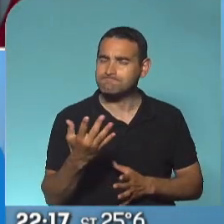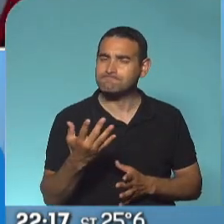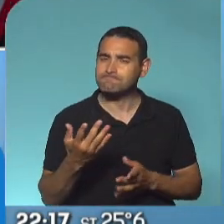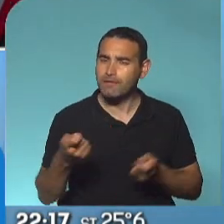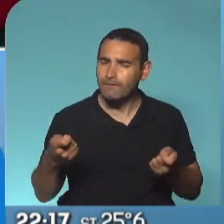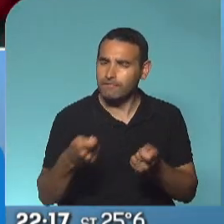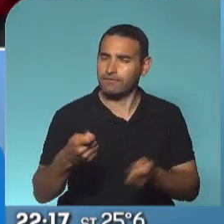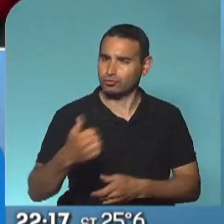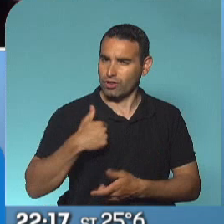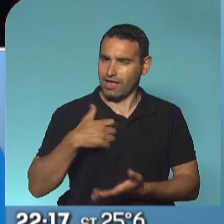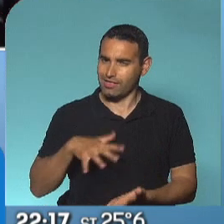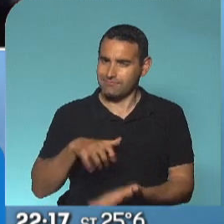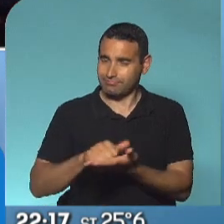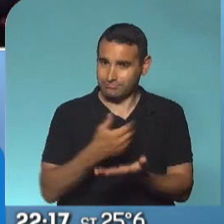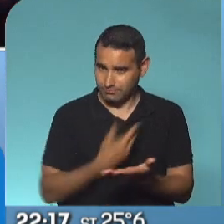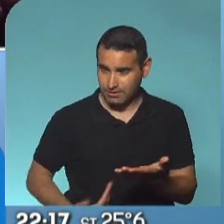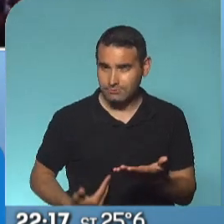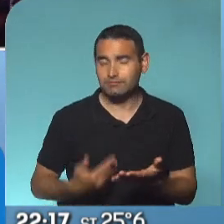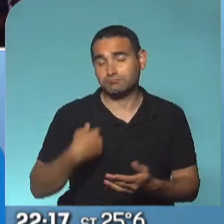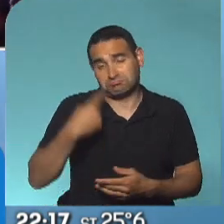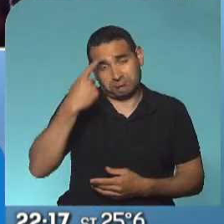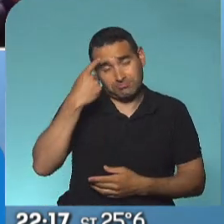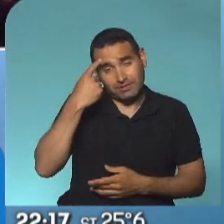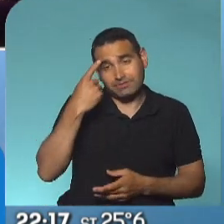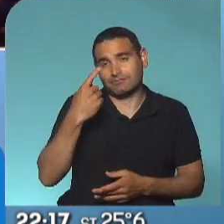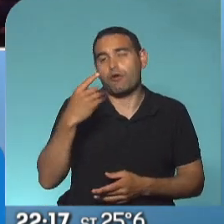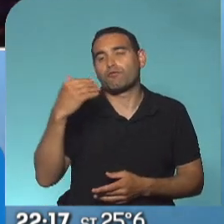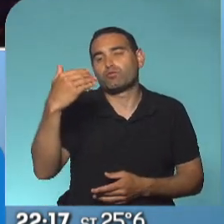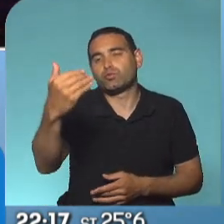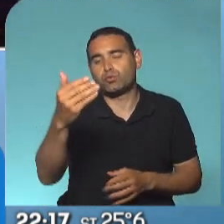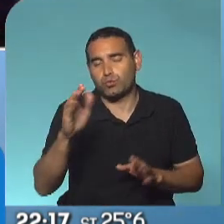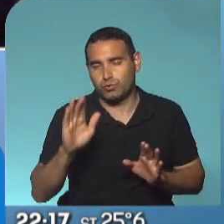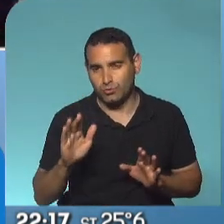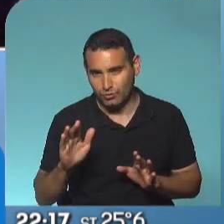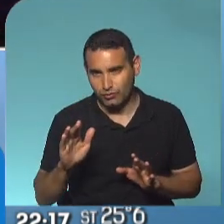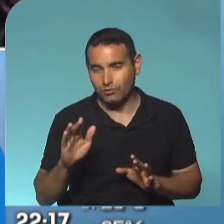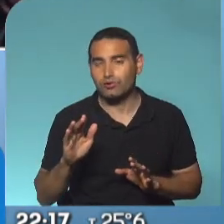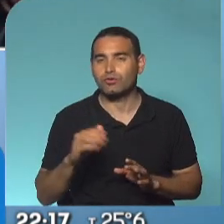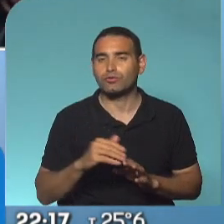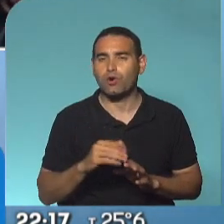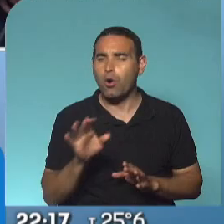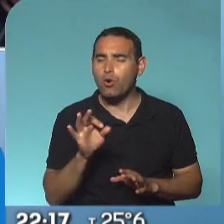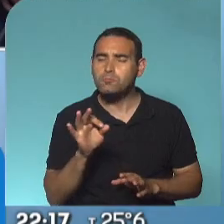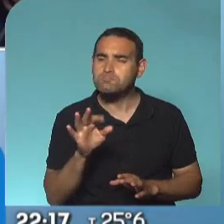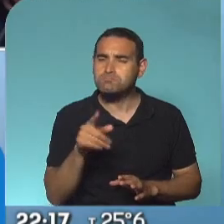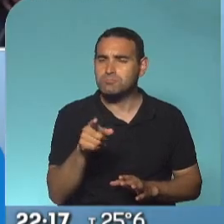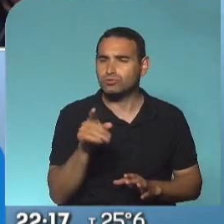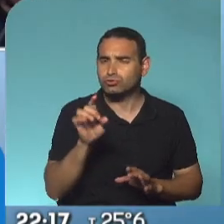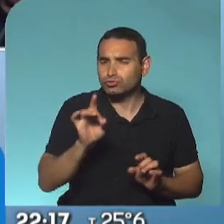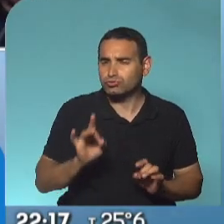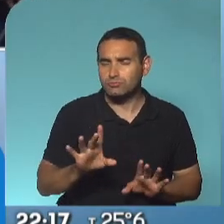que impulsó este golpe? Estoy pensando en el futuro del golpe, o si es un tema